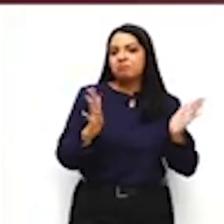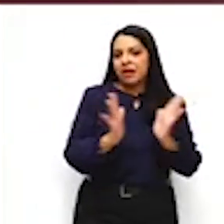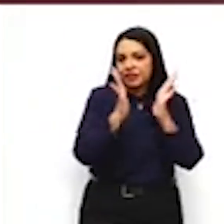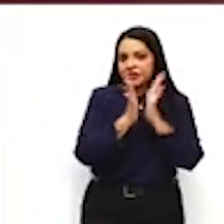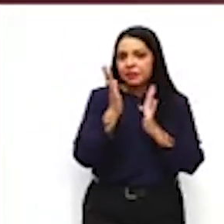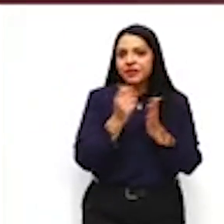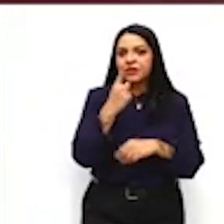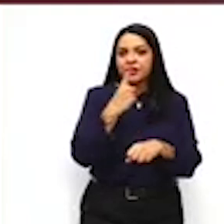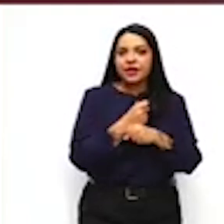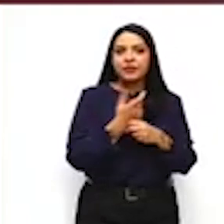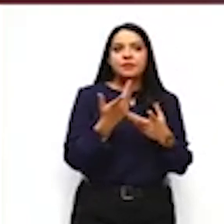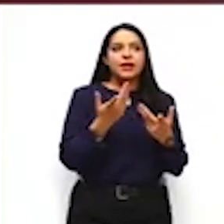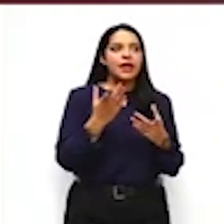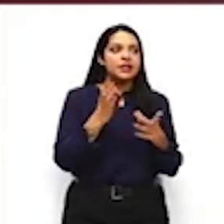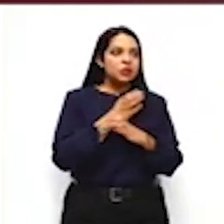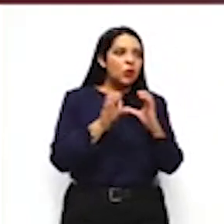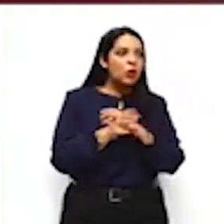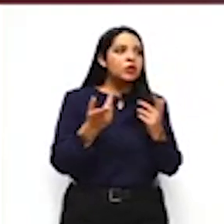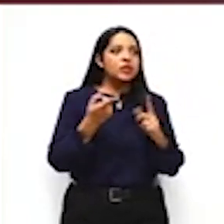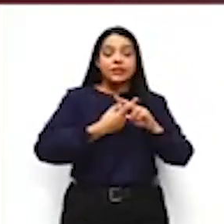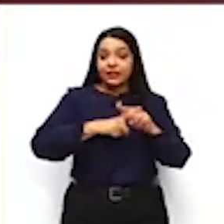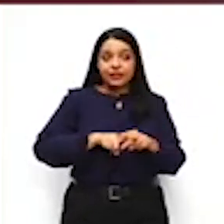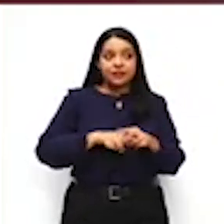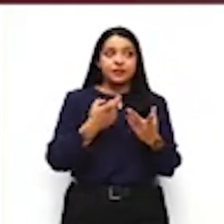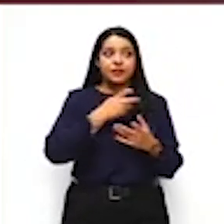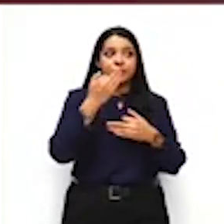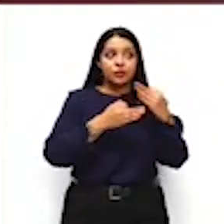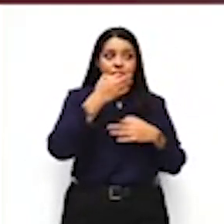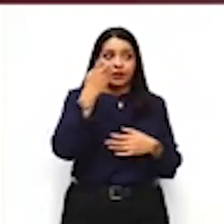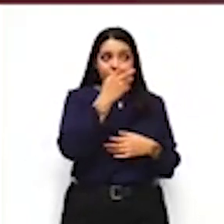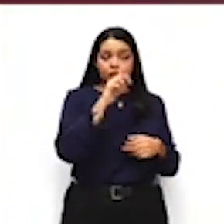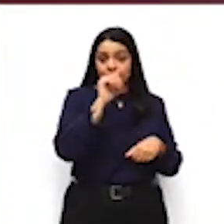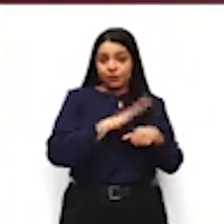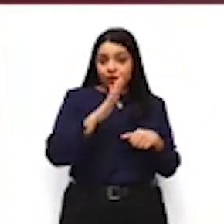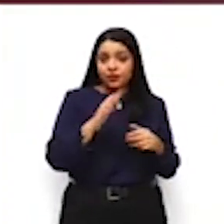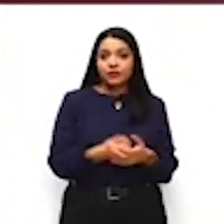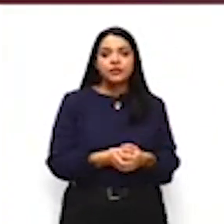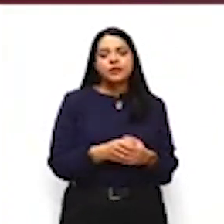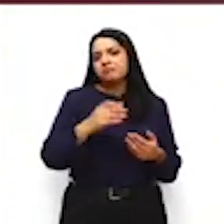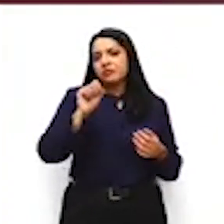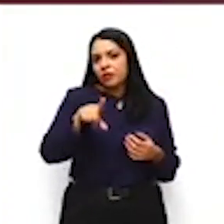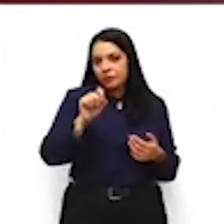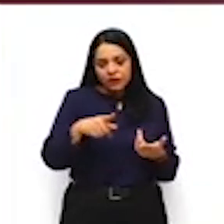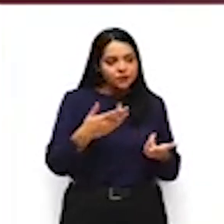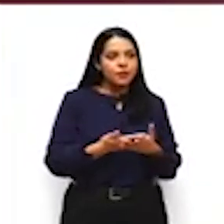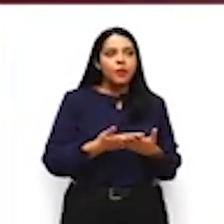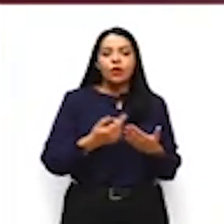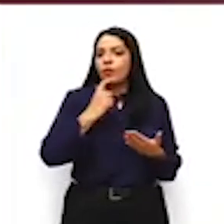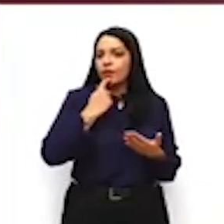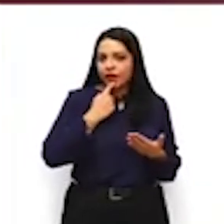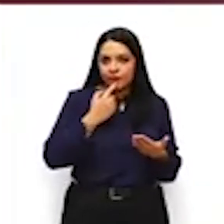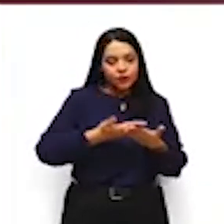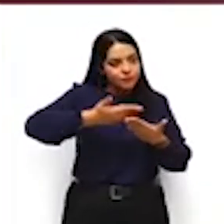primeras planas, y empieza nuevamente, como sucedió con el presidente López